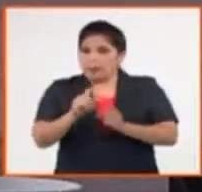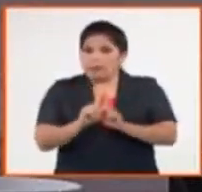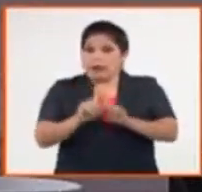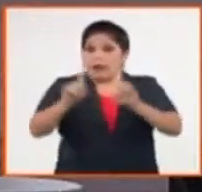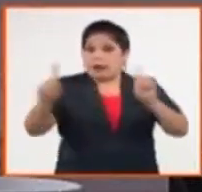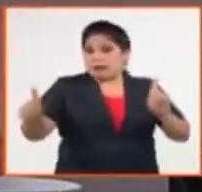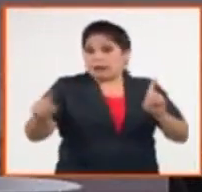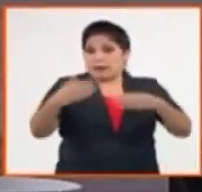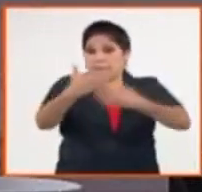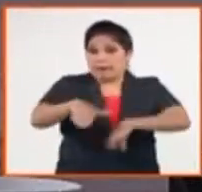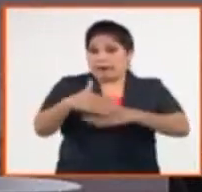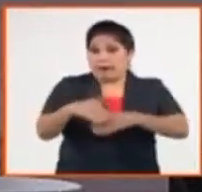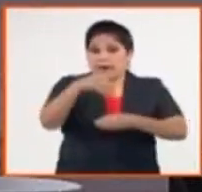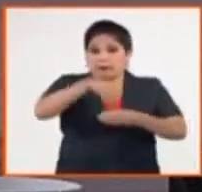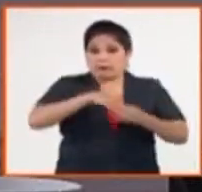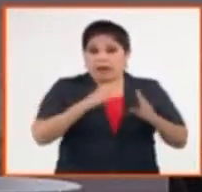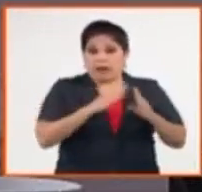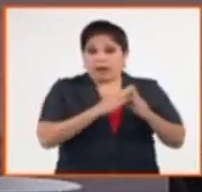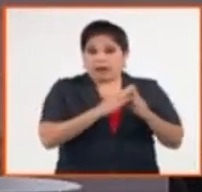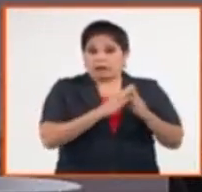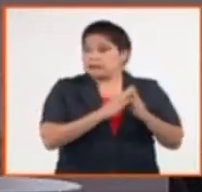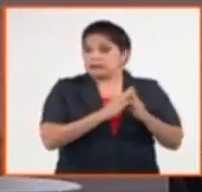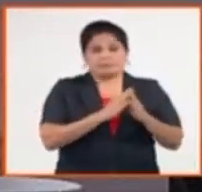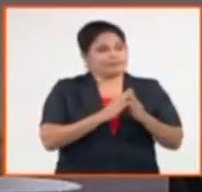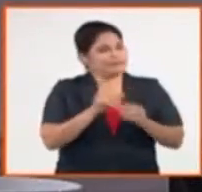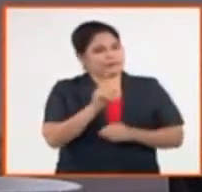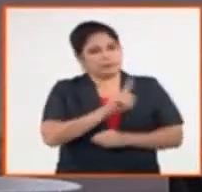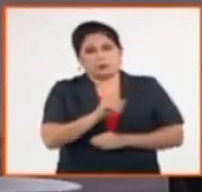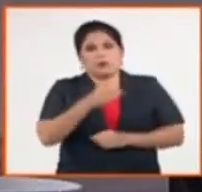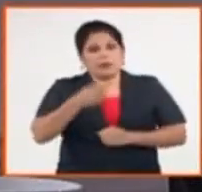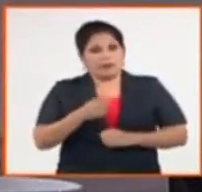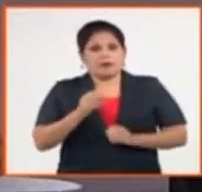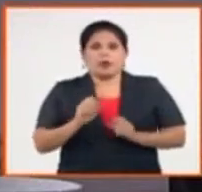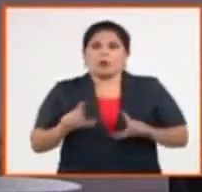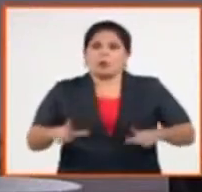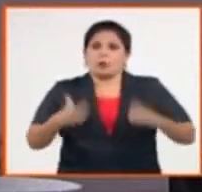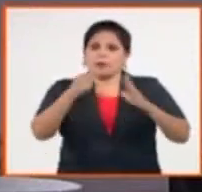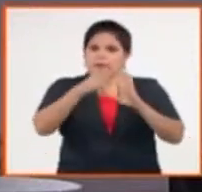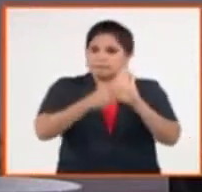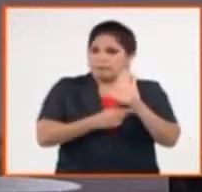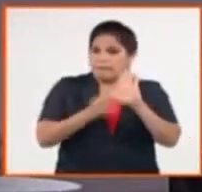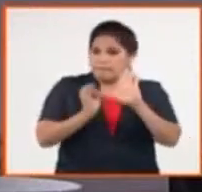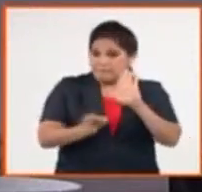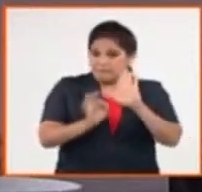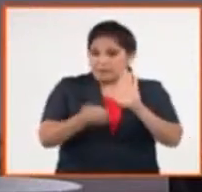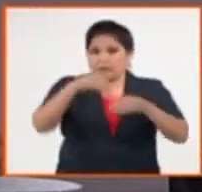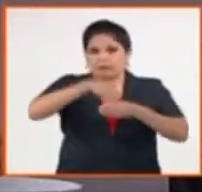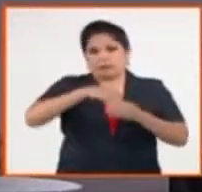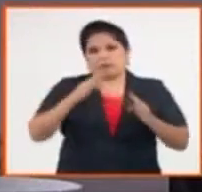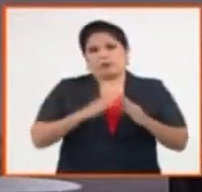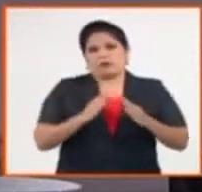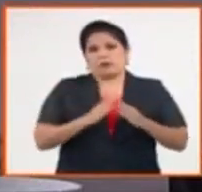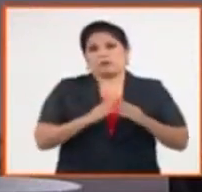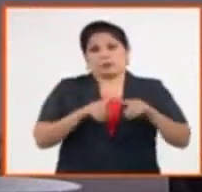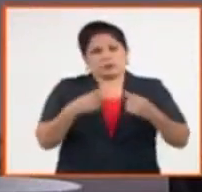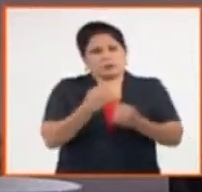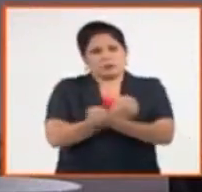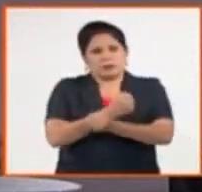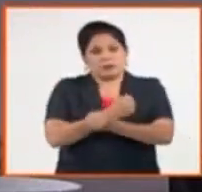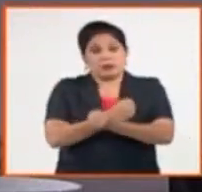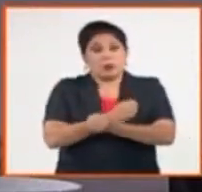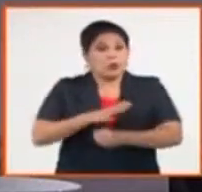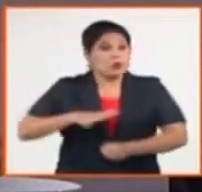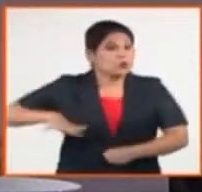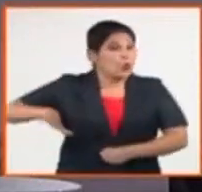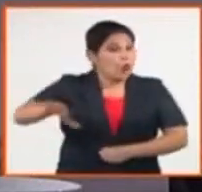medios y no lo hacemos dentro de nuestra casa, pues evidentemente también, corremos determinados riesgos. En general, en todos los ambientes